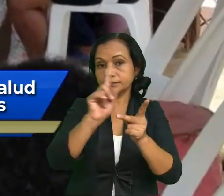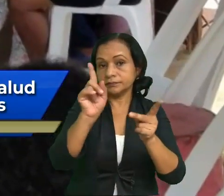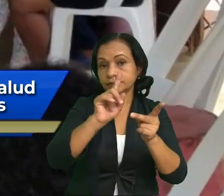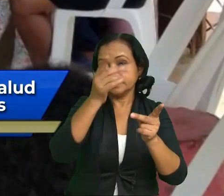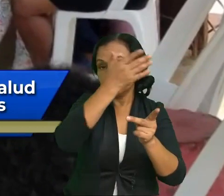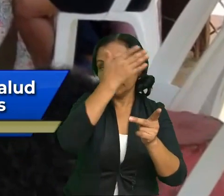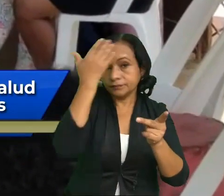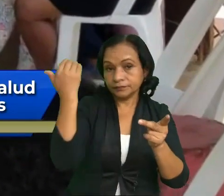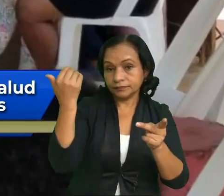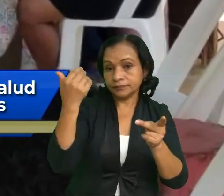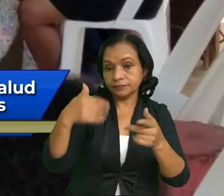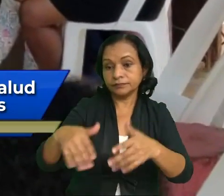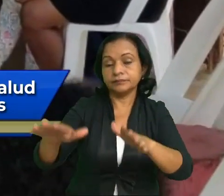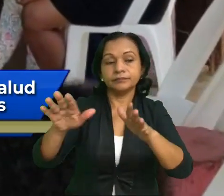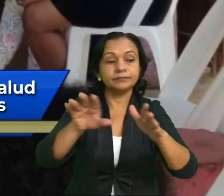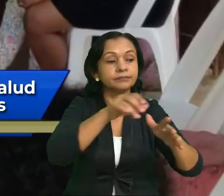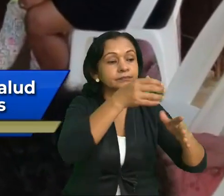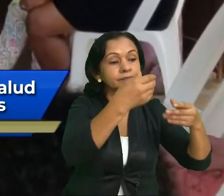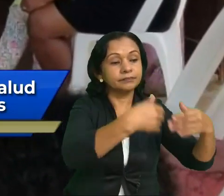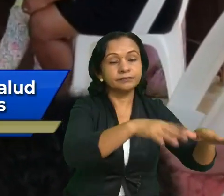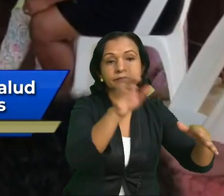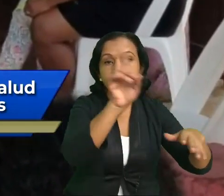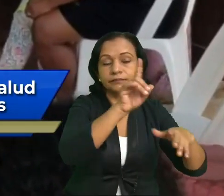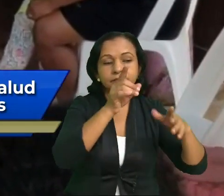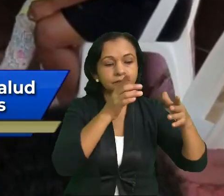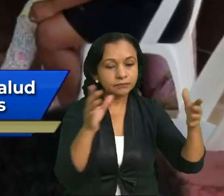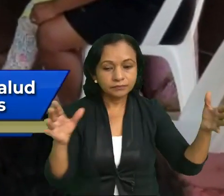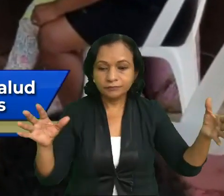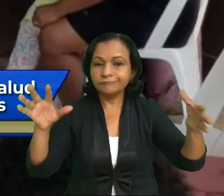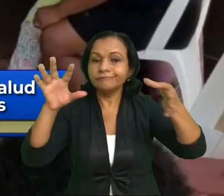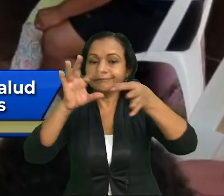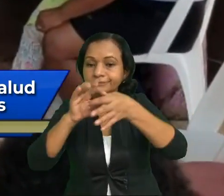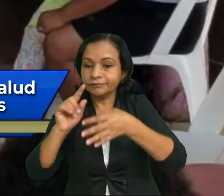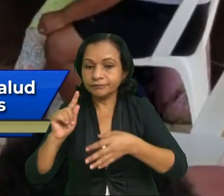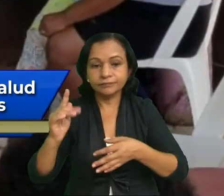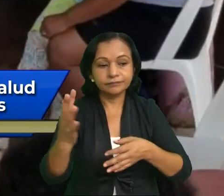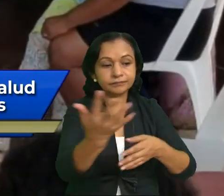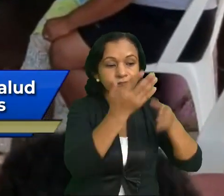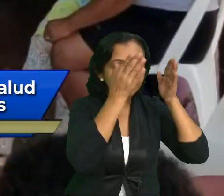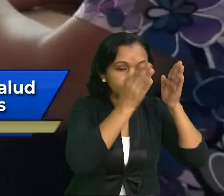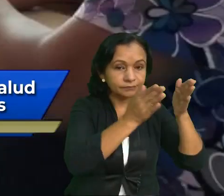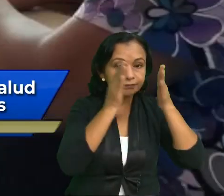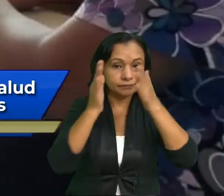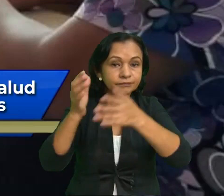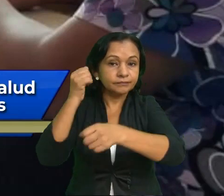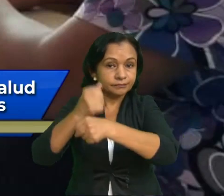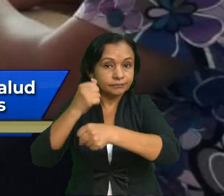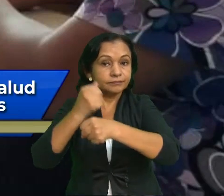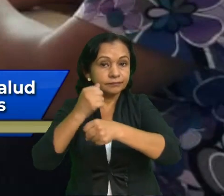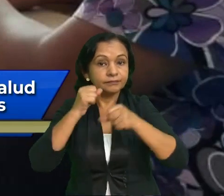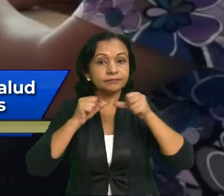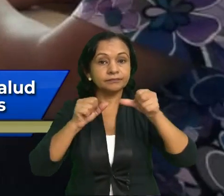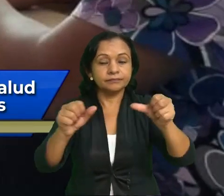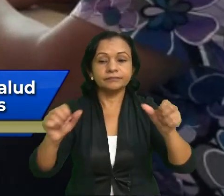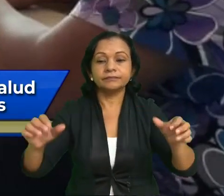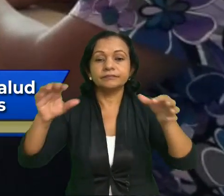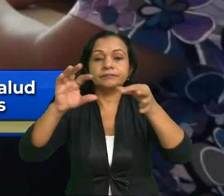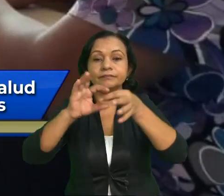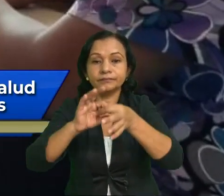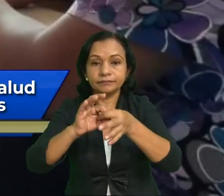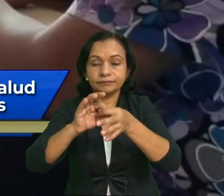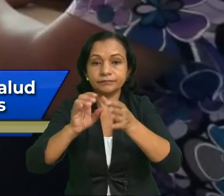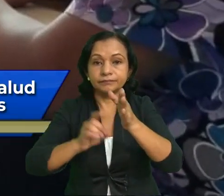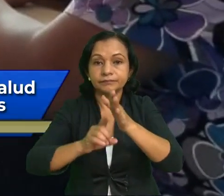emergencia y dejar de hacer lo demás sino que mantener las acciones de atención en todos los aspectos a la par de que